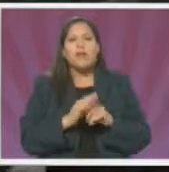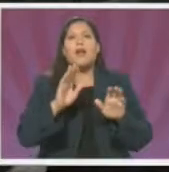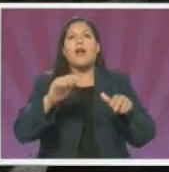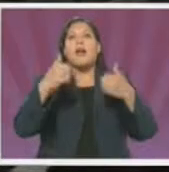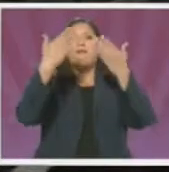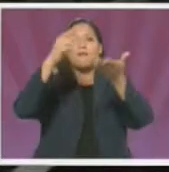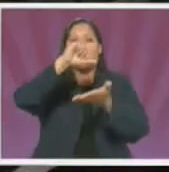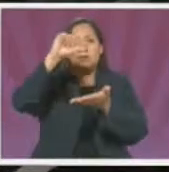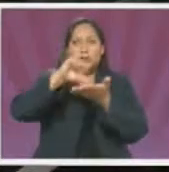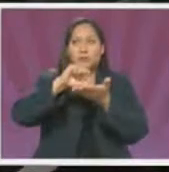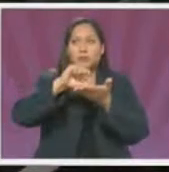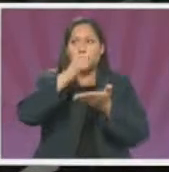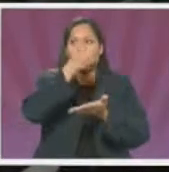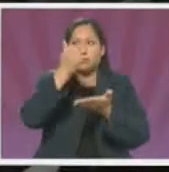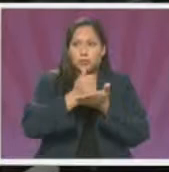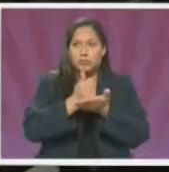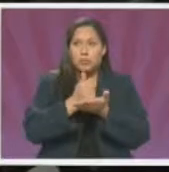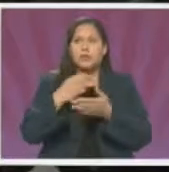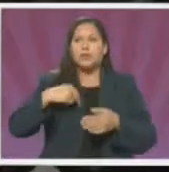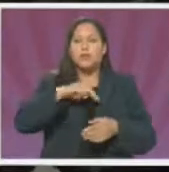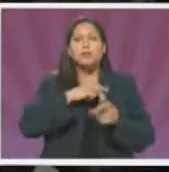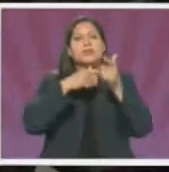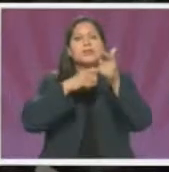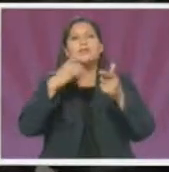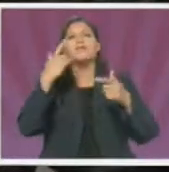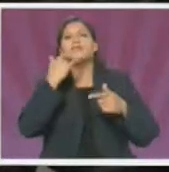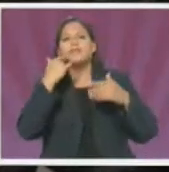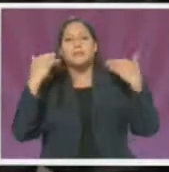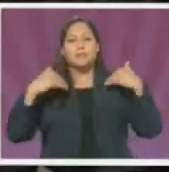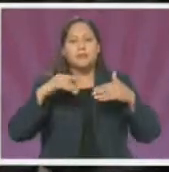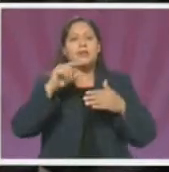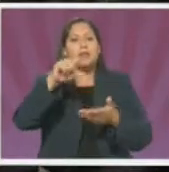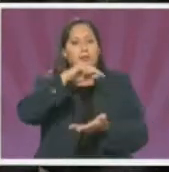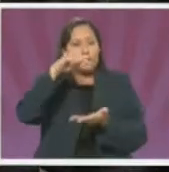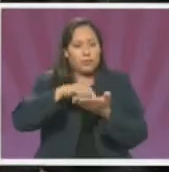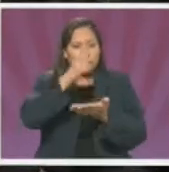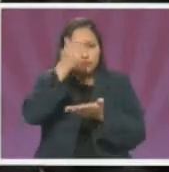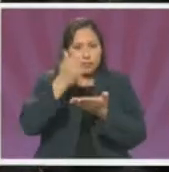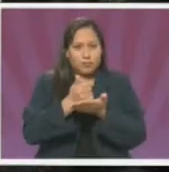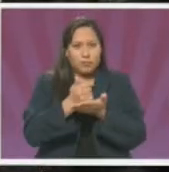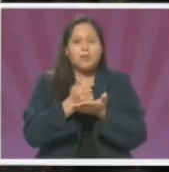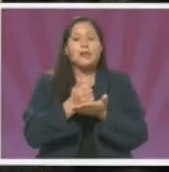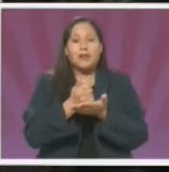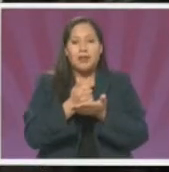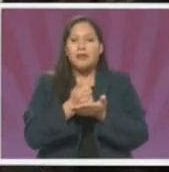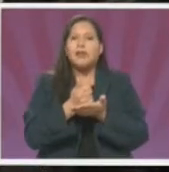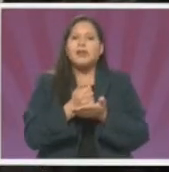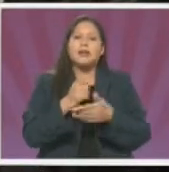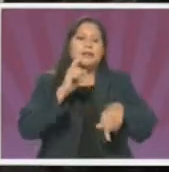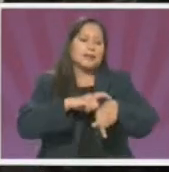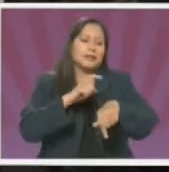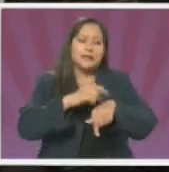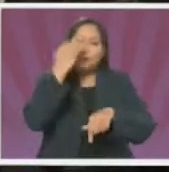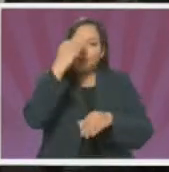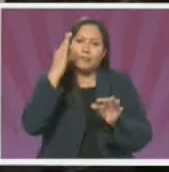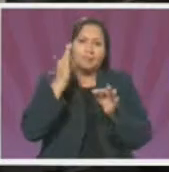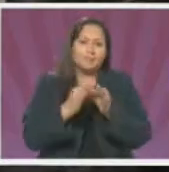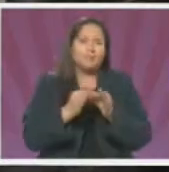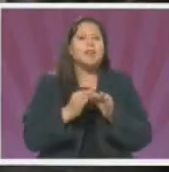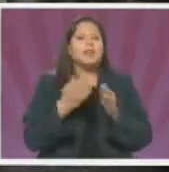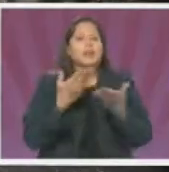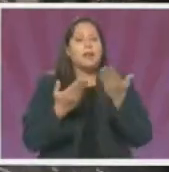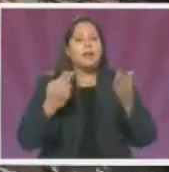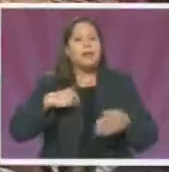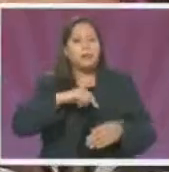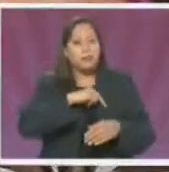afuera del centro de la Ciudad de México. Seguiremos recorriendo esta parte de la ciudad. Le quedamos a deber, se nos termina el tiempo, nos